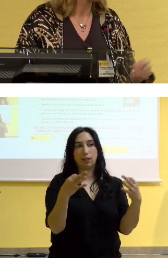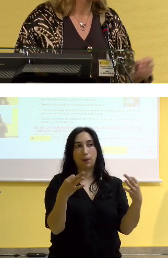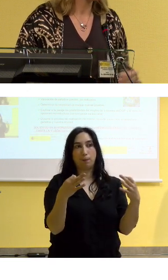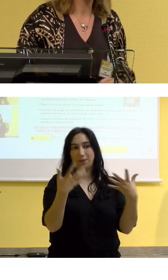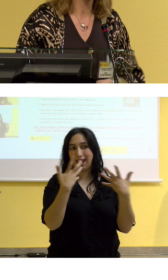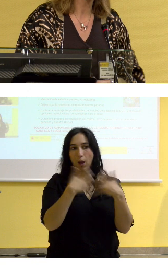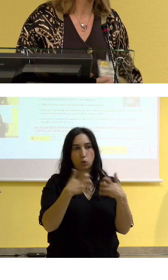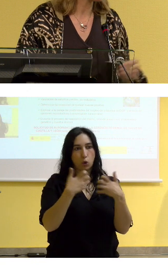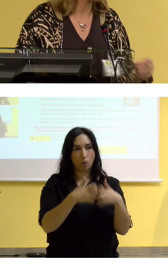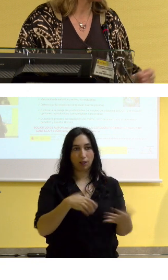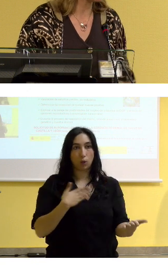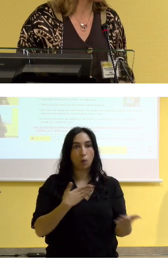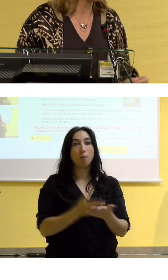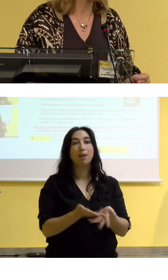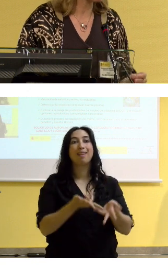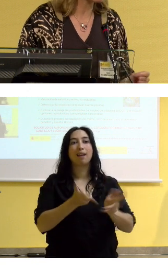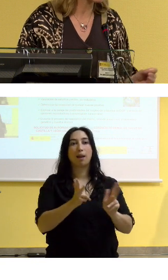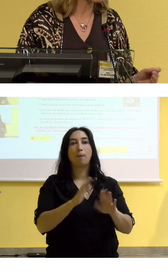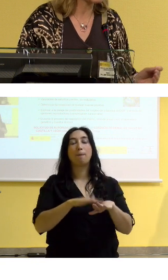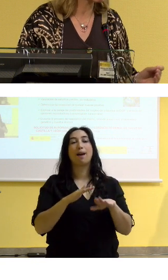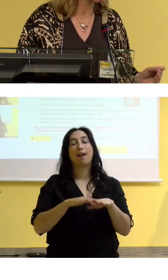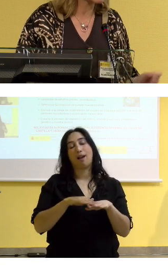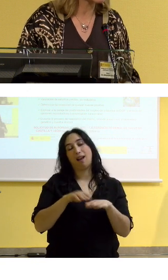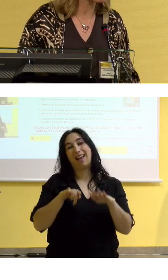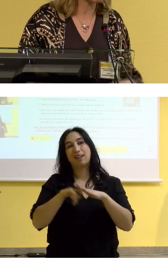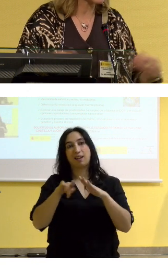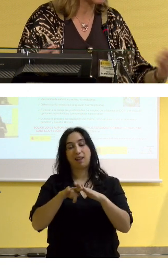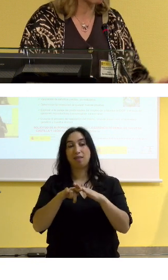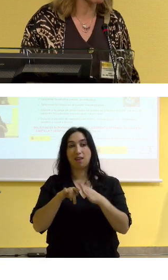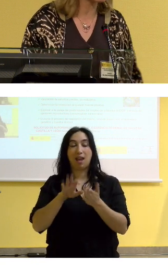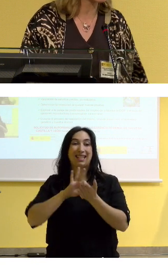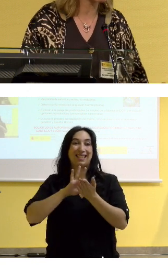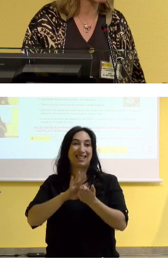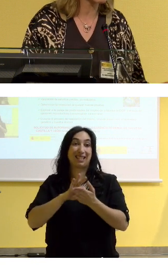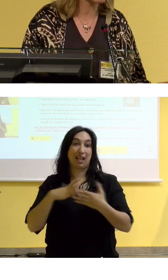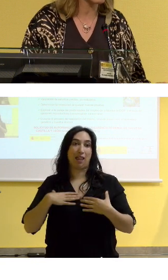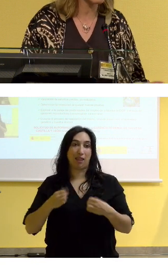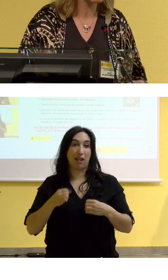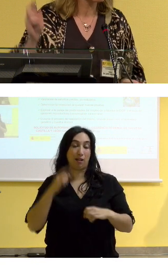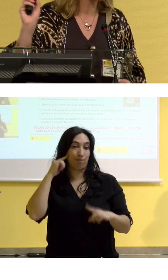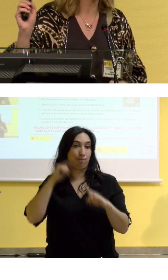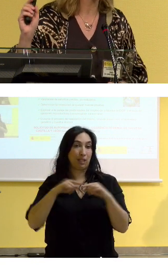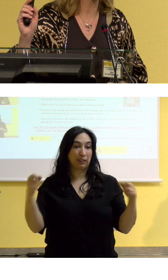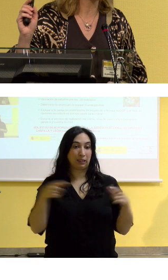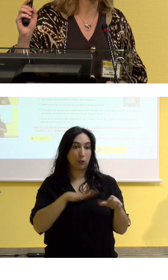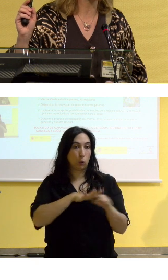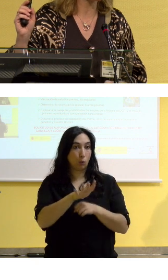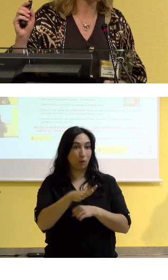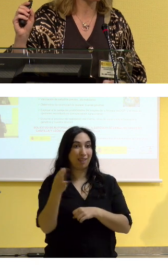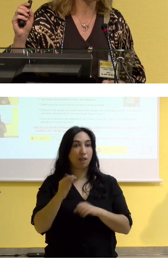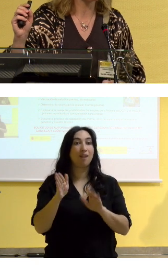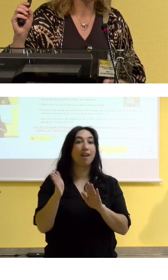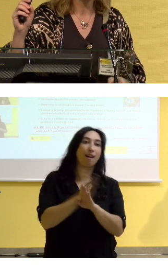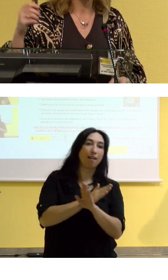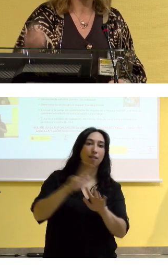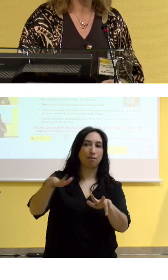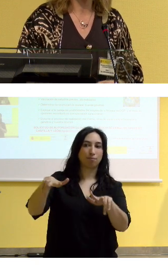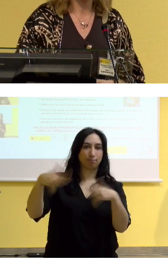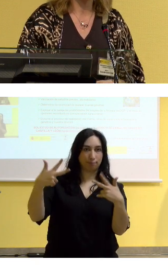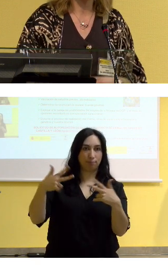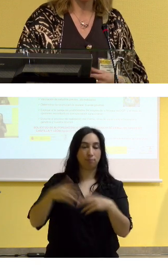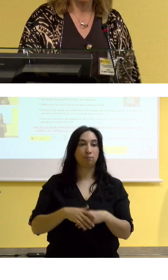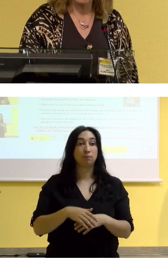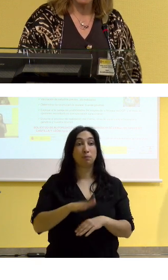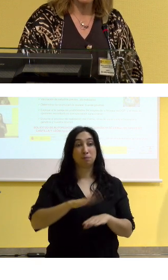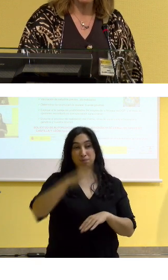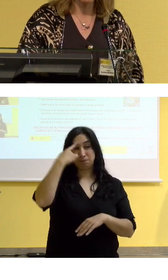automáticamente pedir la autorización a la gerencia del SACIL, ¿vale? Esto, para que lo cubra la Seguridad Social, tenemos que tener una autorización. Y tenéis que